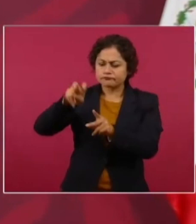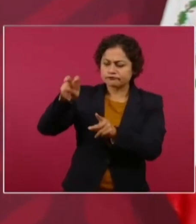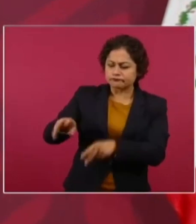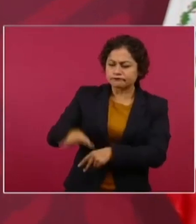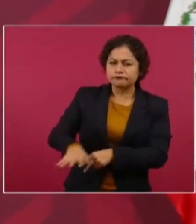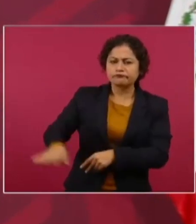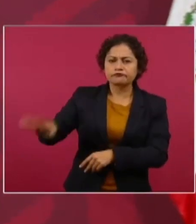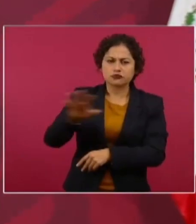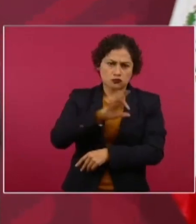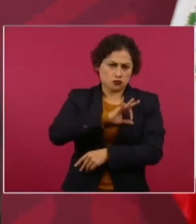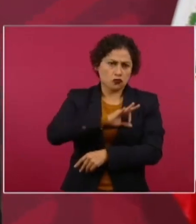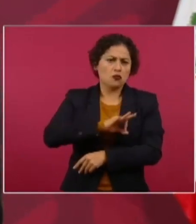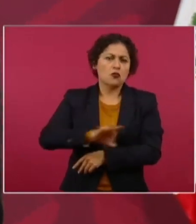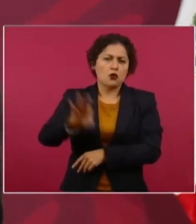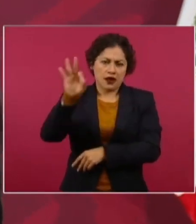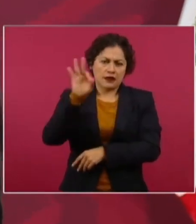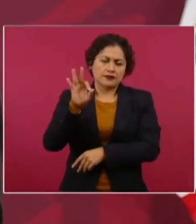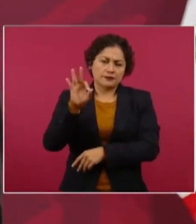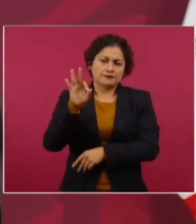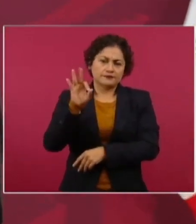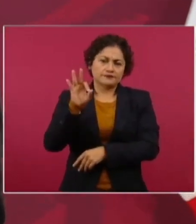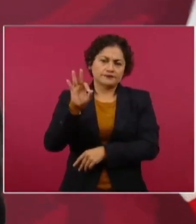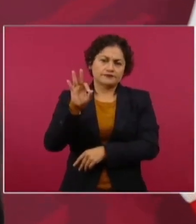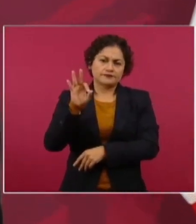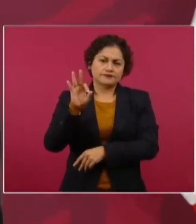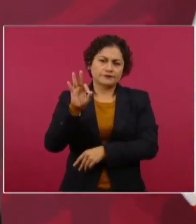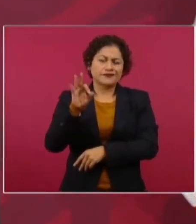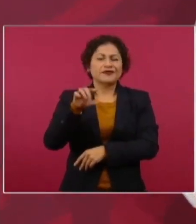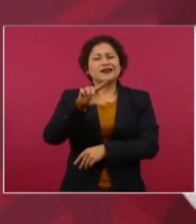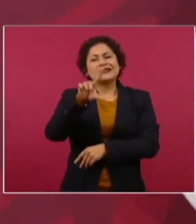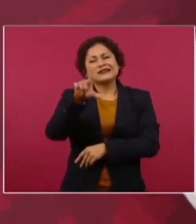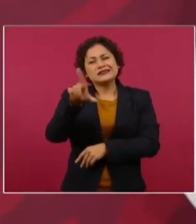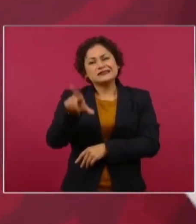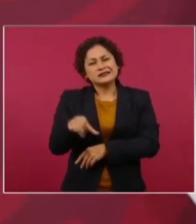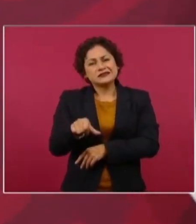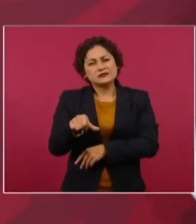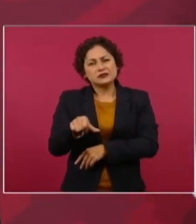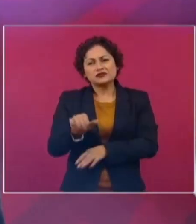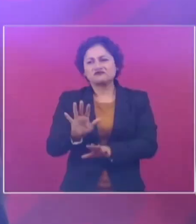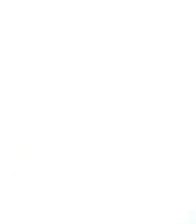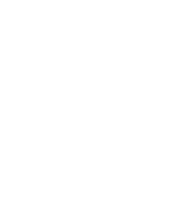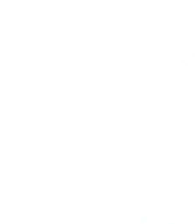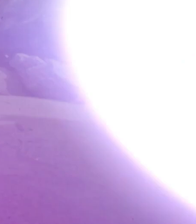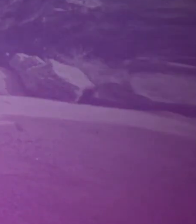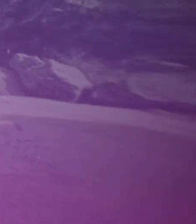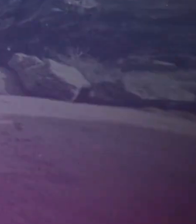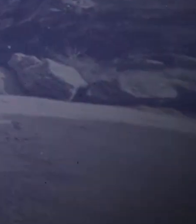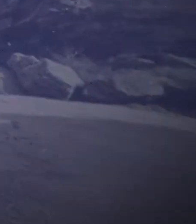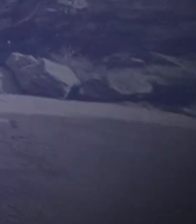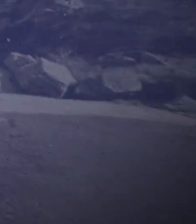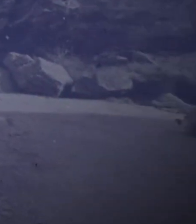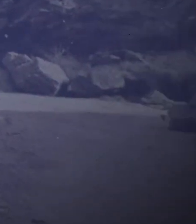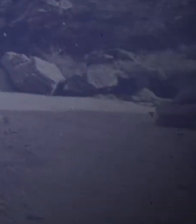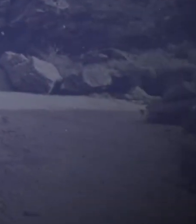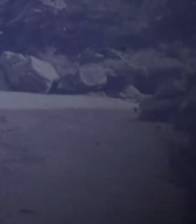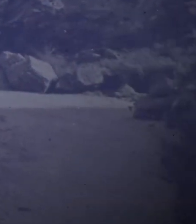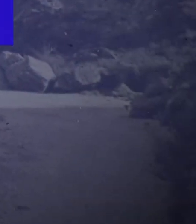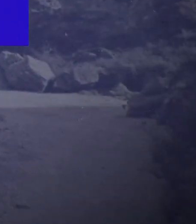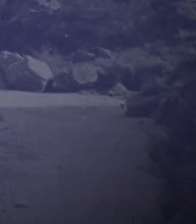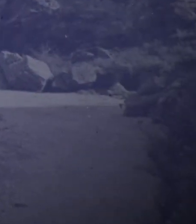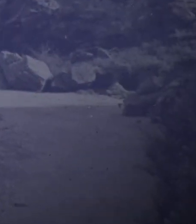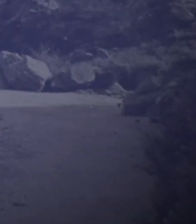anclarse e ir a la isla, y se optó por no permitirlo. La oferta turística